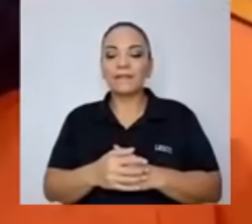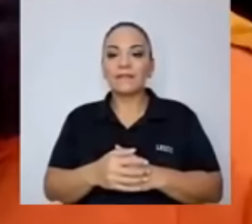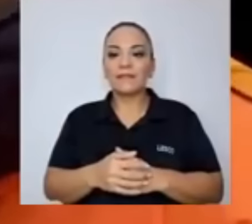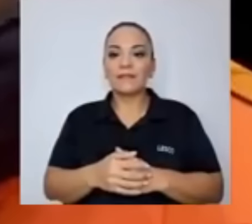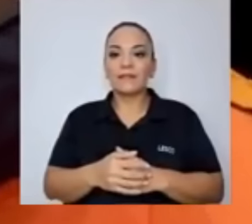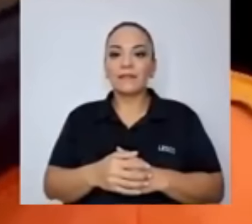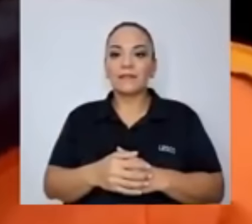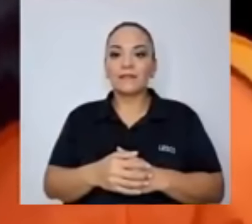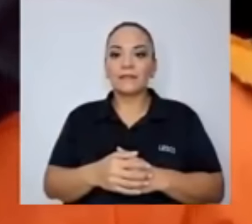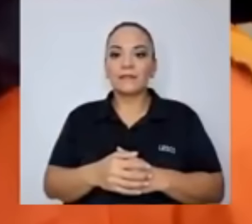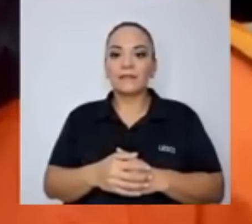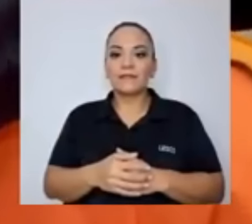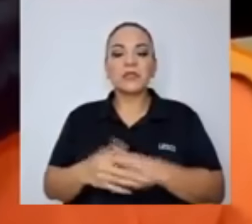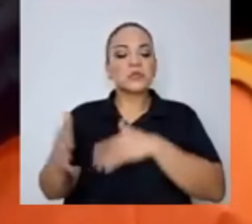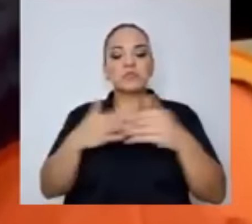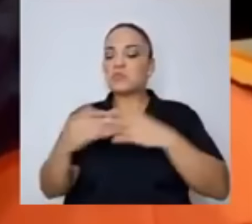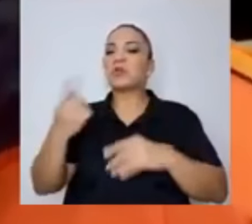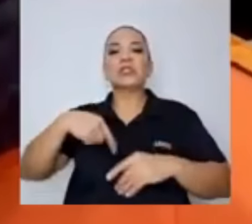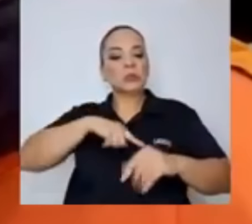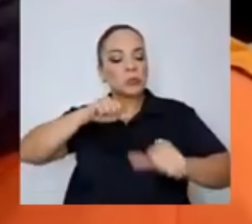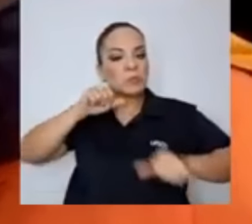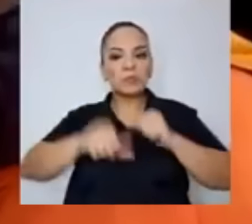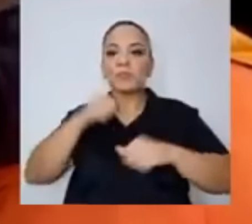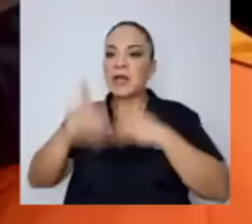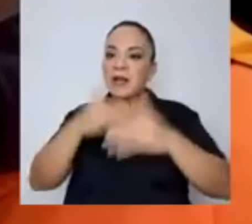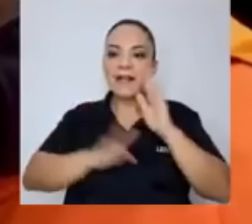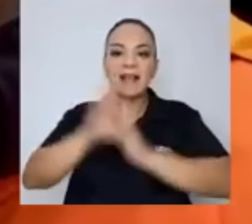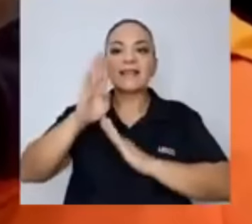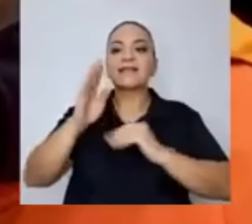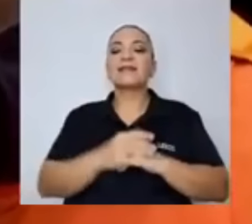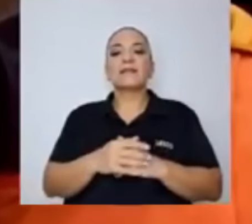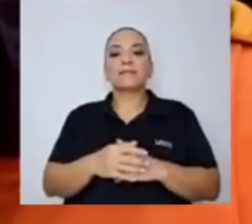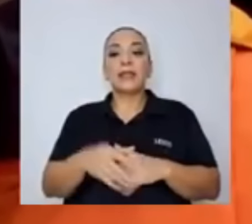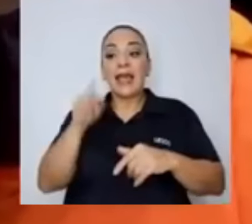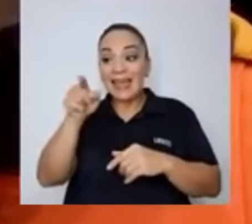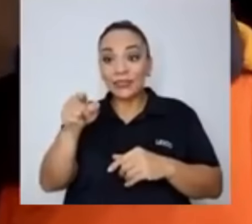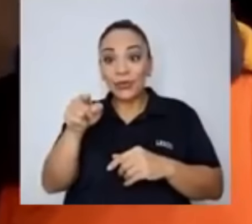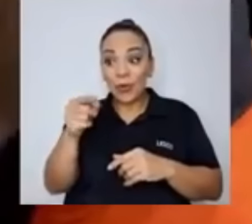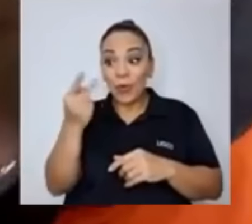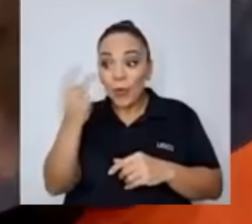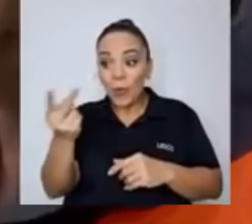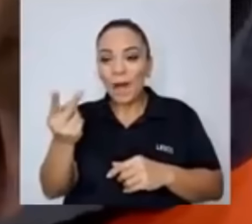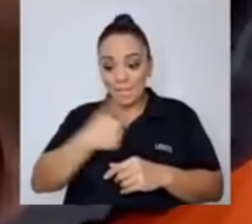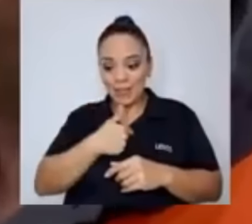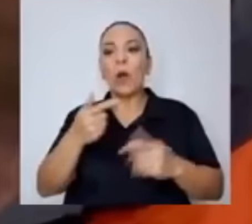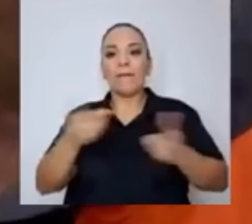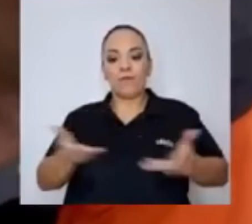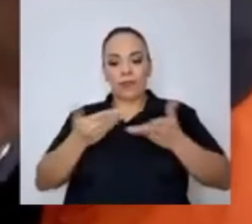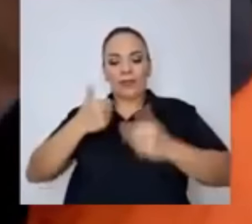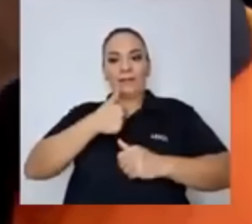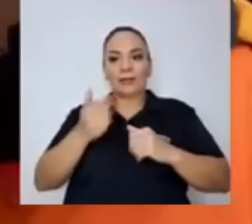Agárrense porque vamos pa'lante construyendo. Ahí es donde lo motiva a uno. Y uno puede motivar a